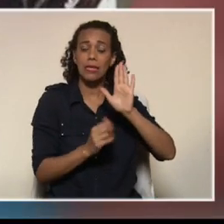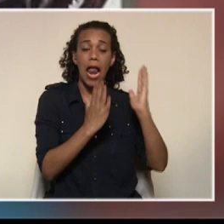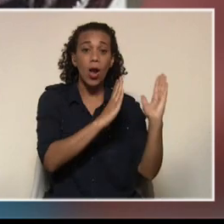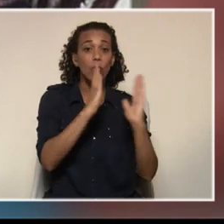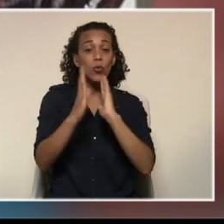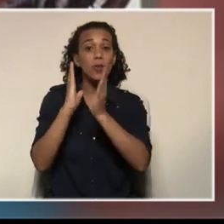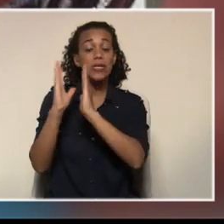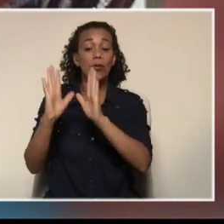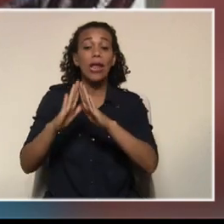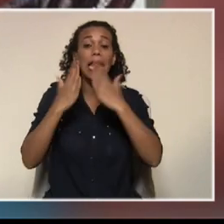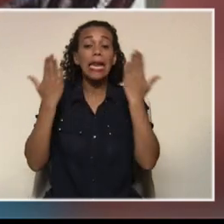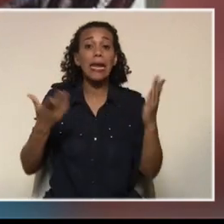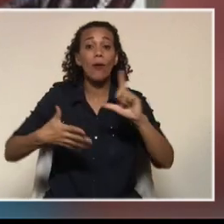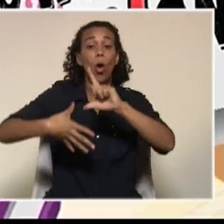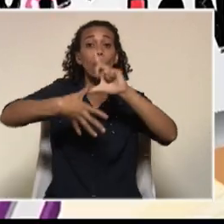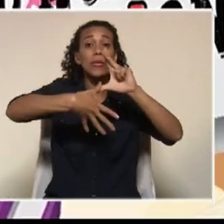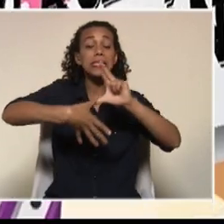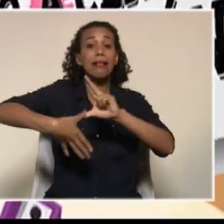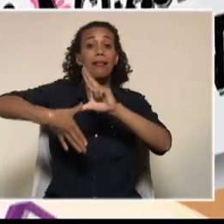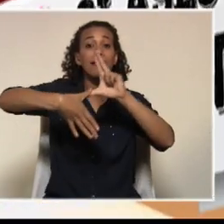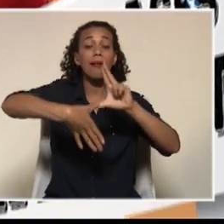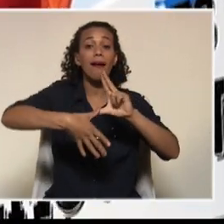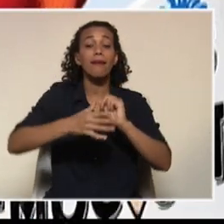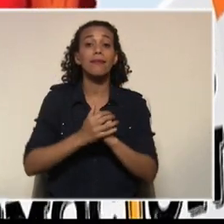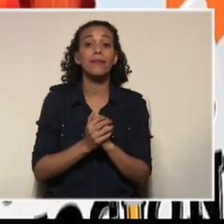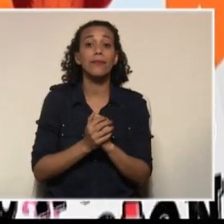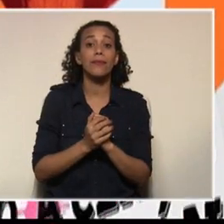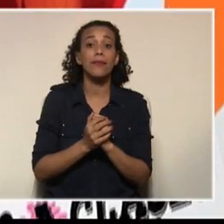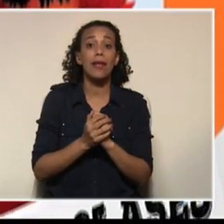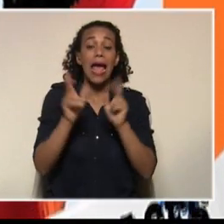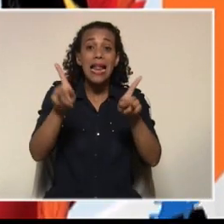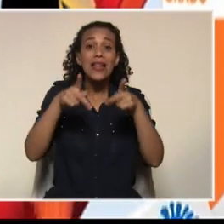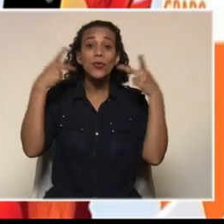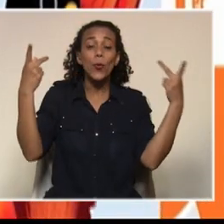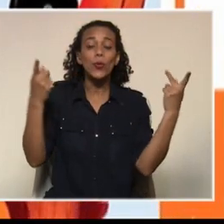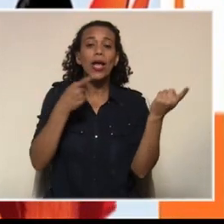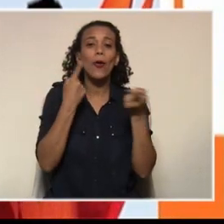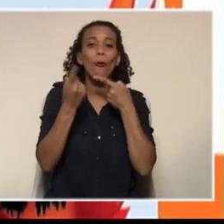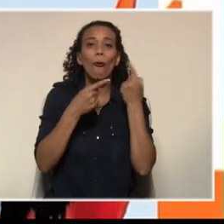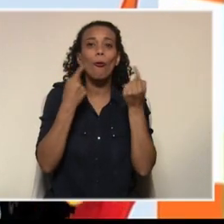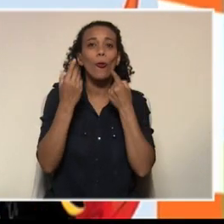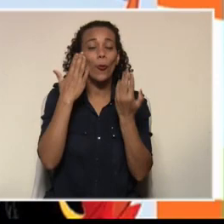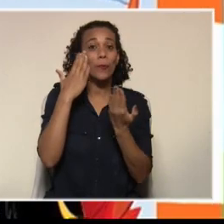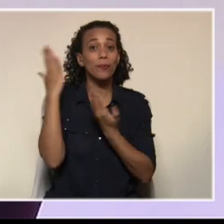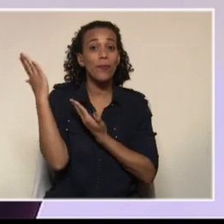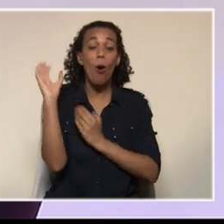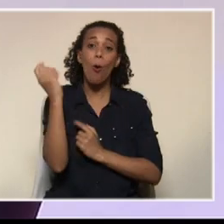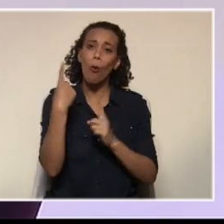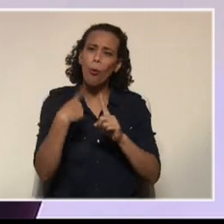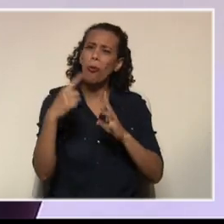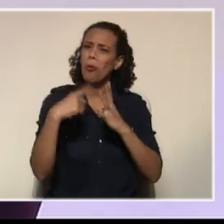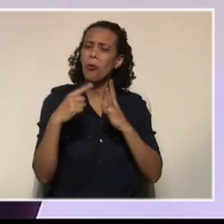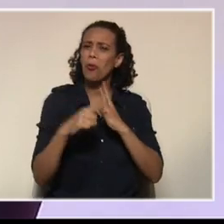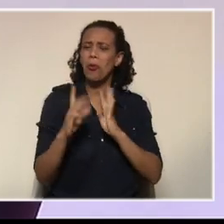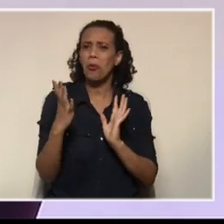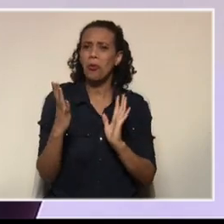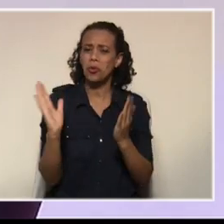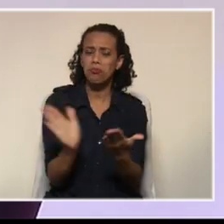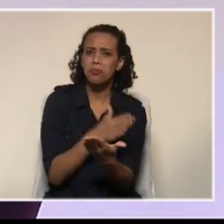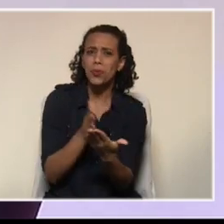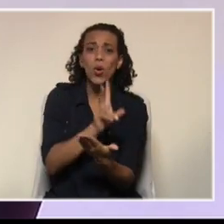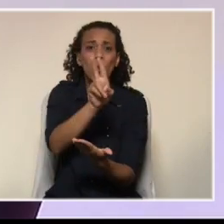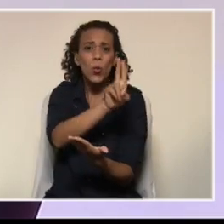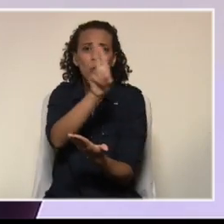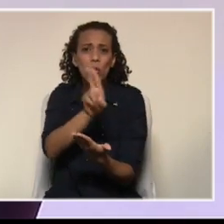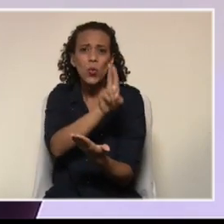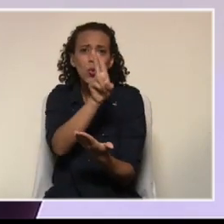colección Bicentenario, el material de la revista Tricolor o otro material que ustedes puedan